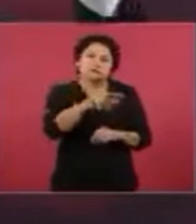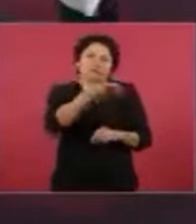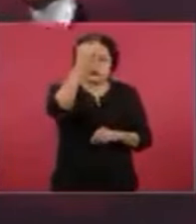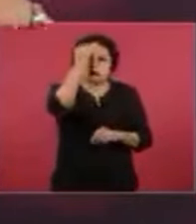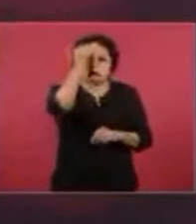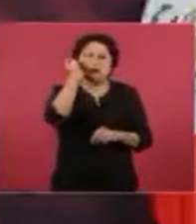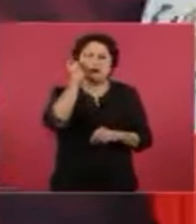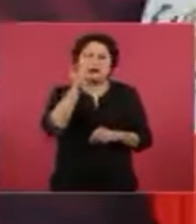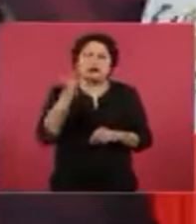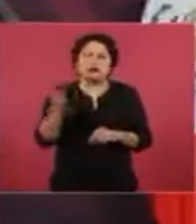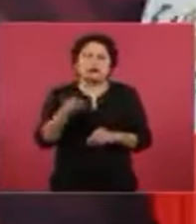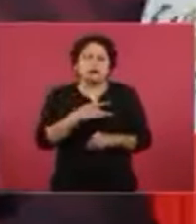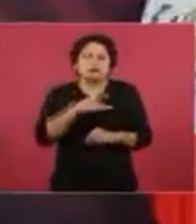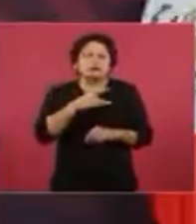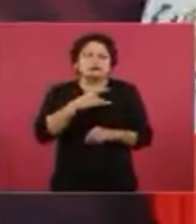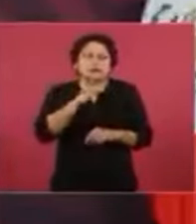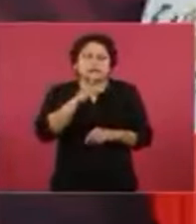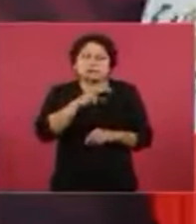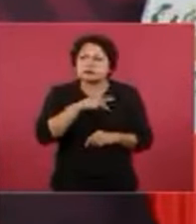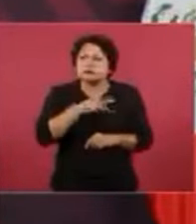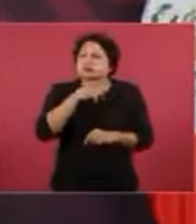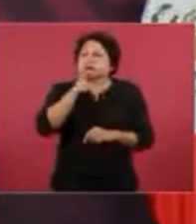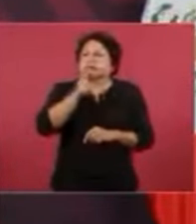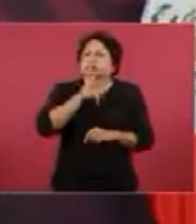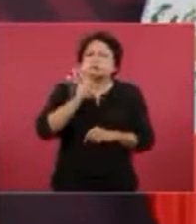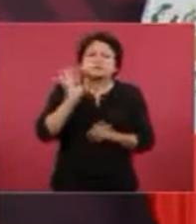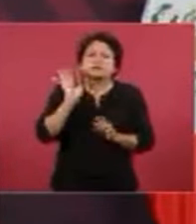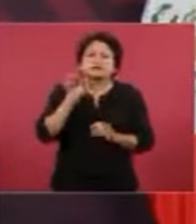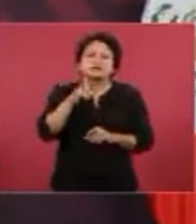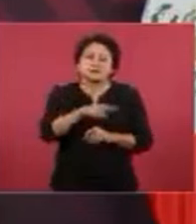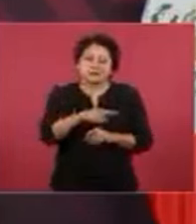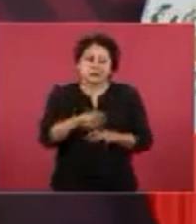a convertirse en cínicos en queretinos